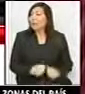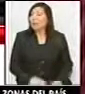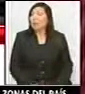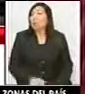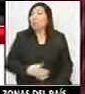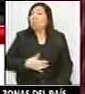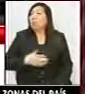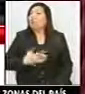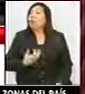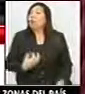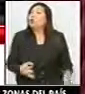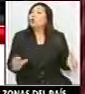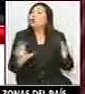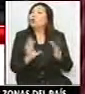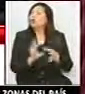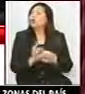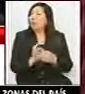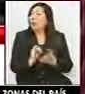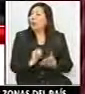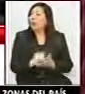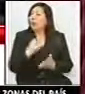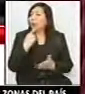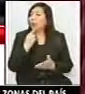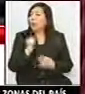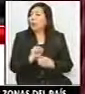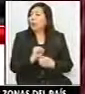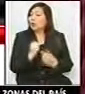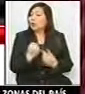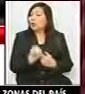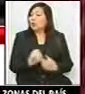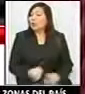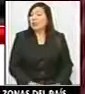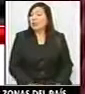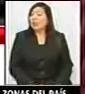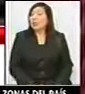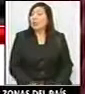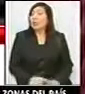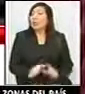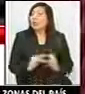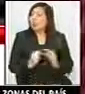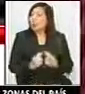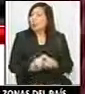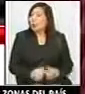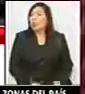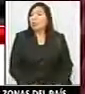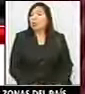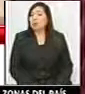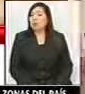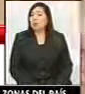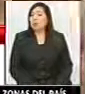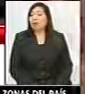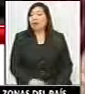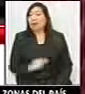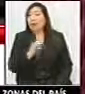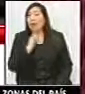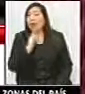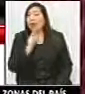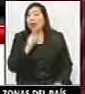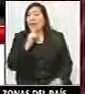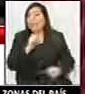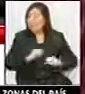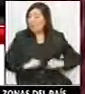poder socializarlos, reintegrarlos a la sociedad, enseñarle educación, inglés,